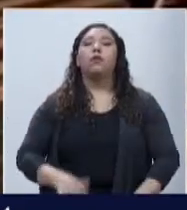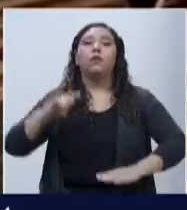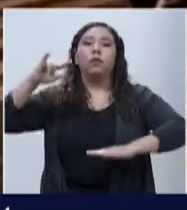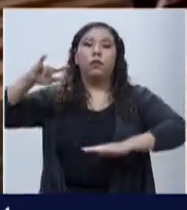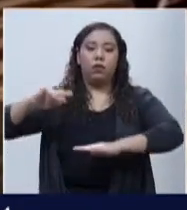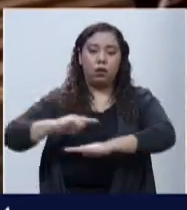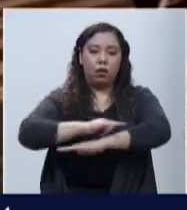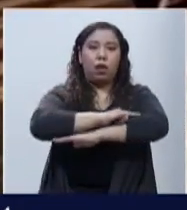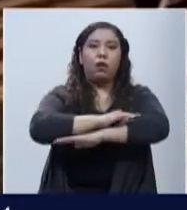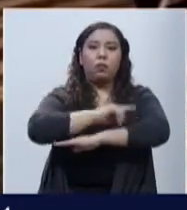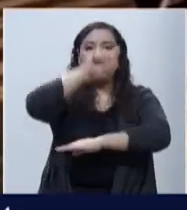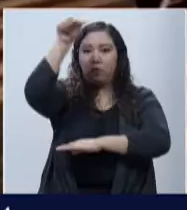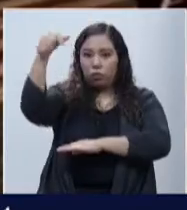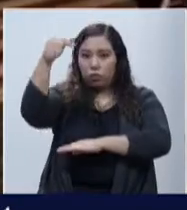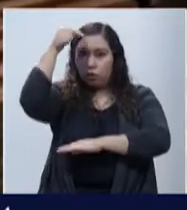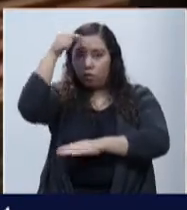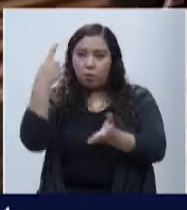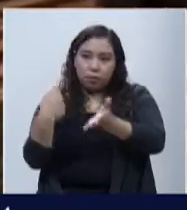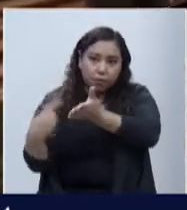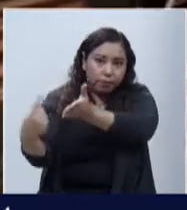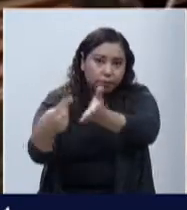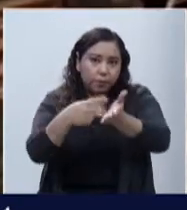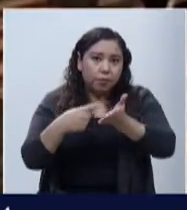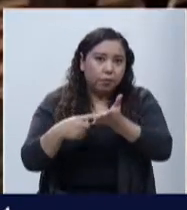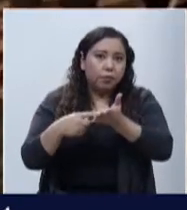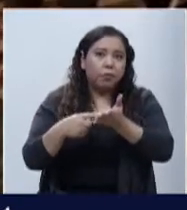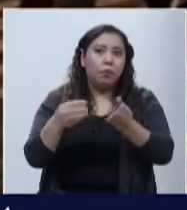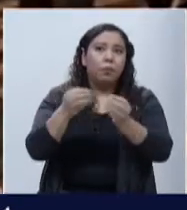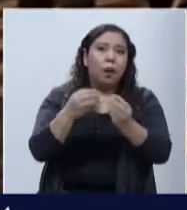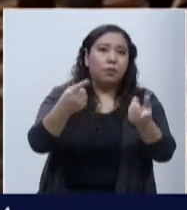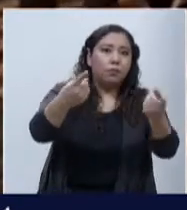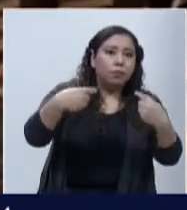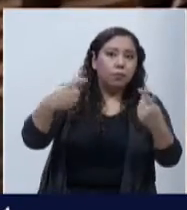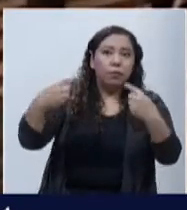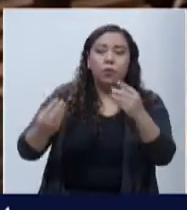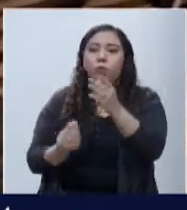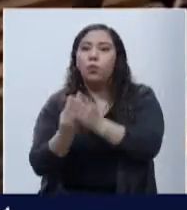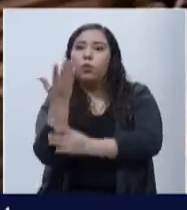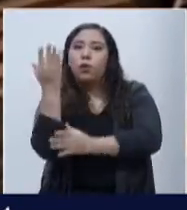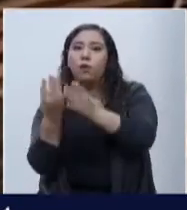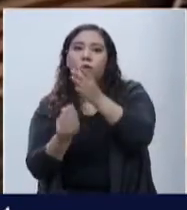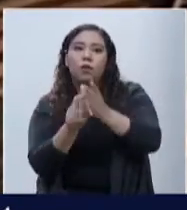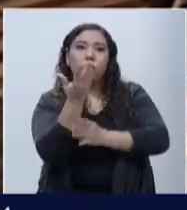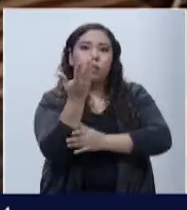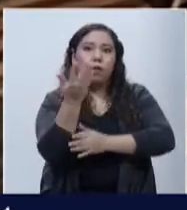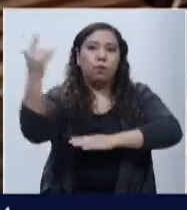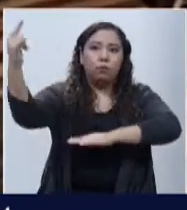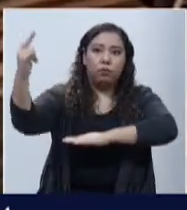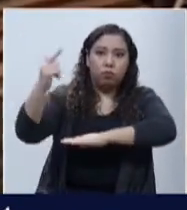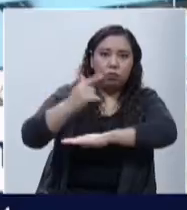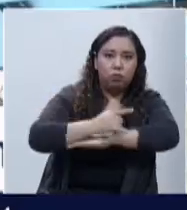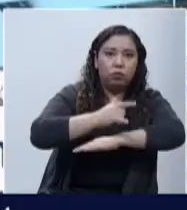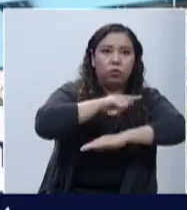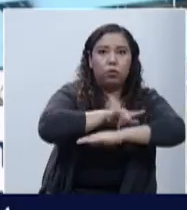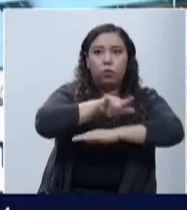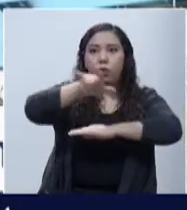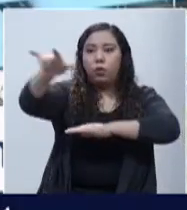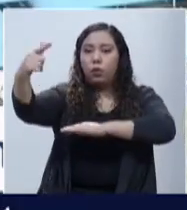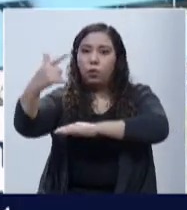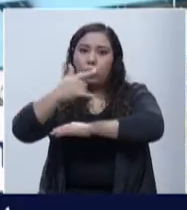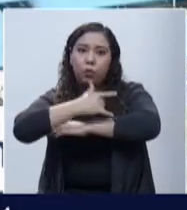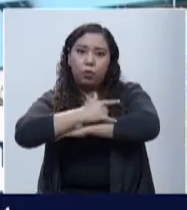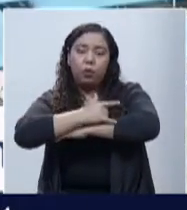los gobiernos para poder negociar las diferentes rutas y las nuevas aperturas que se pueden dar a cada uno de los destinos los